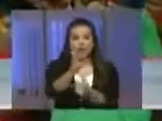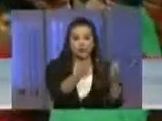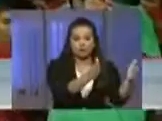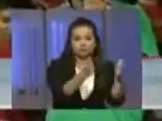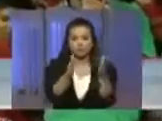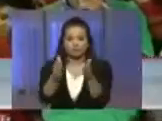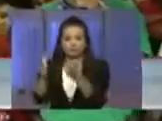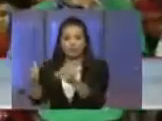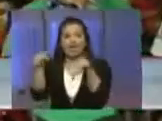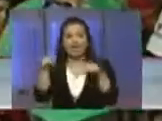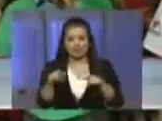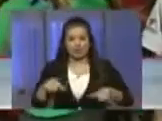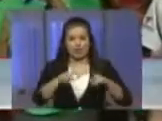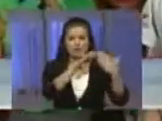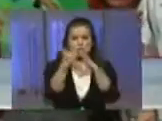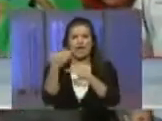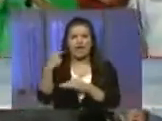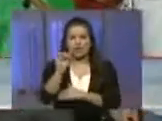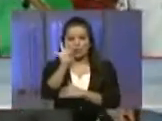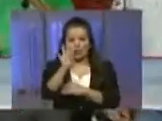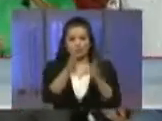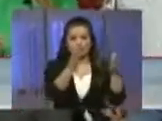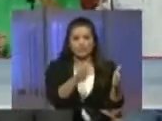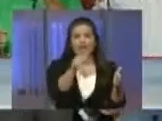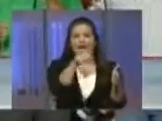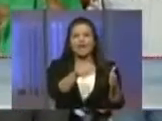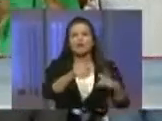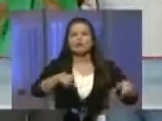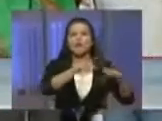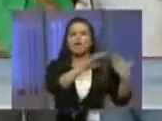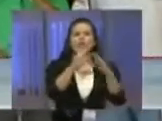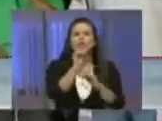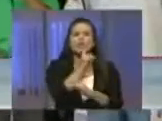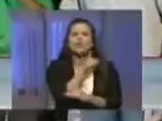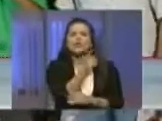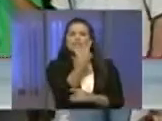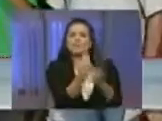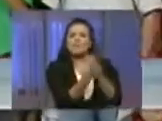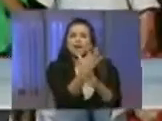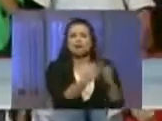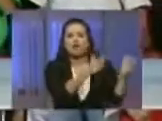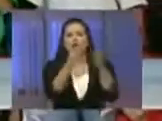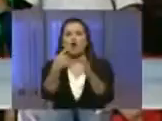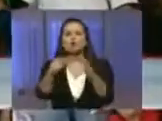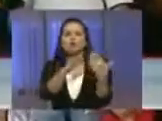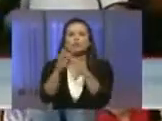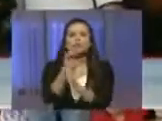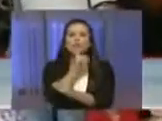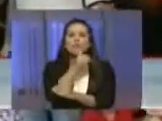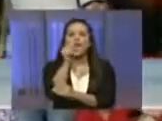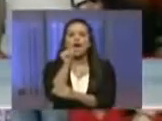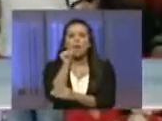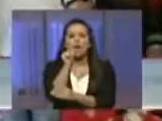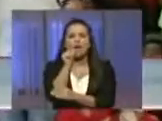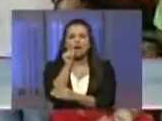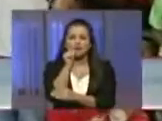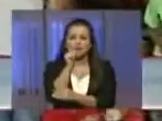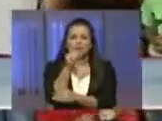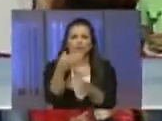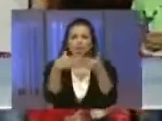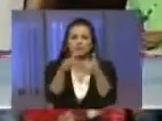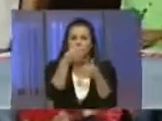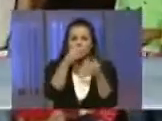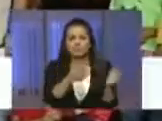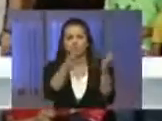corredor a Junta macarao tenemos el frente de 3 de mayo el frente de aguacha puerta verde el frente de cipres